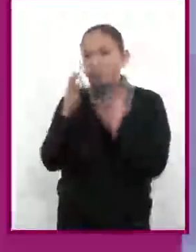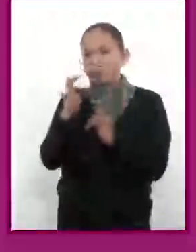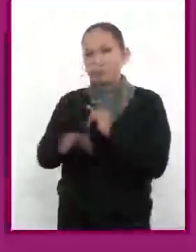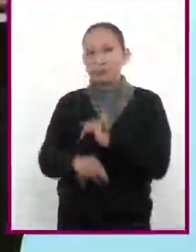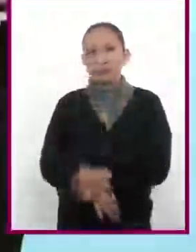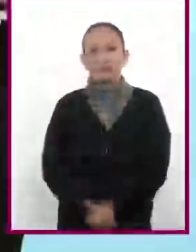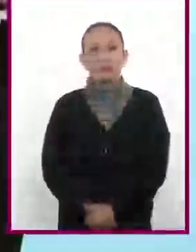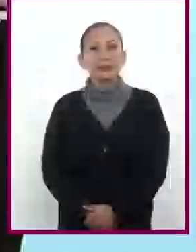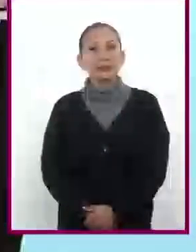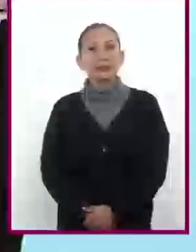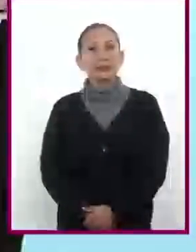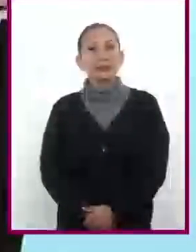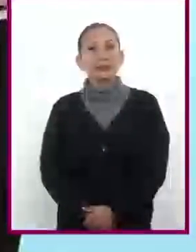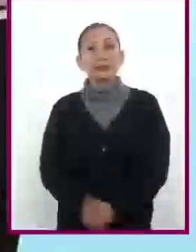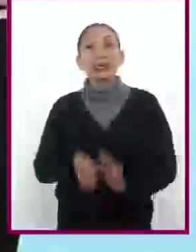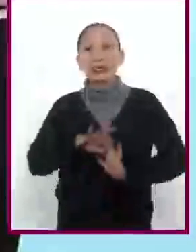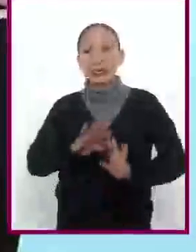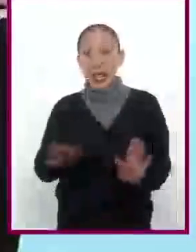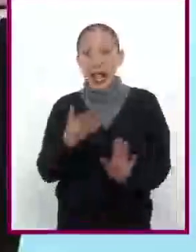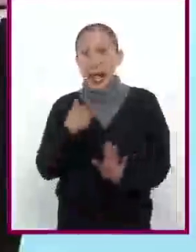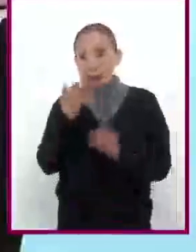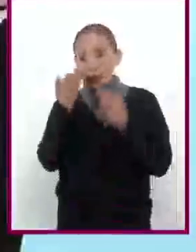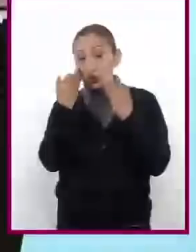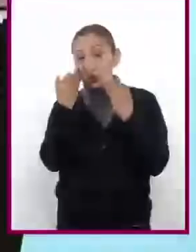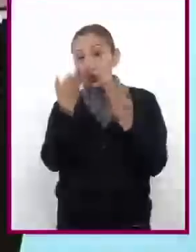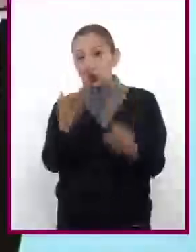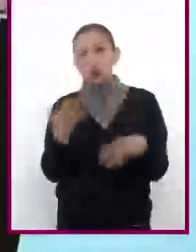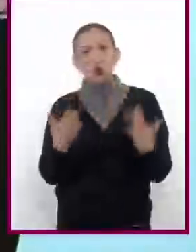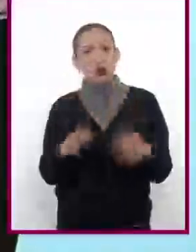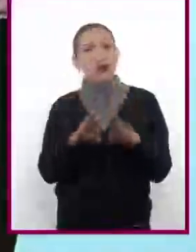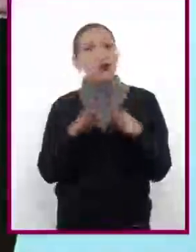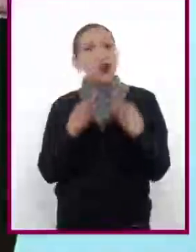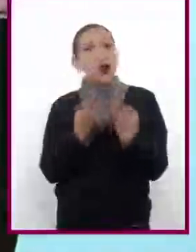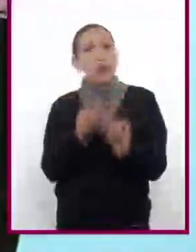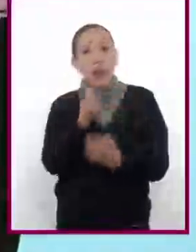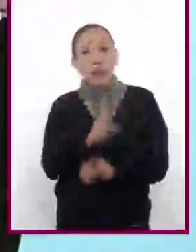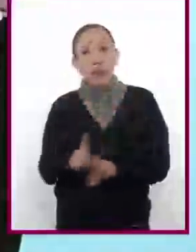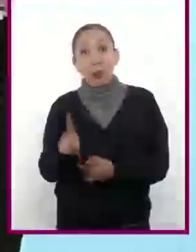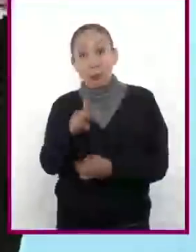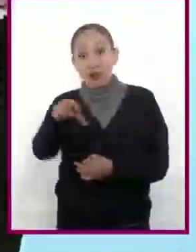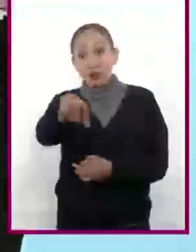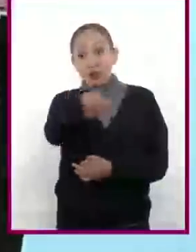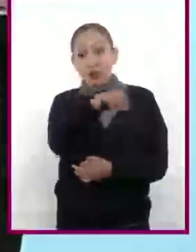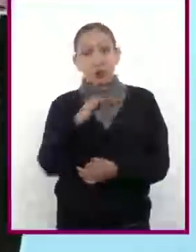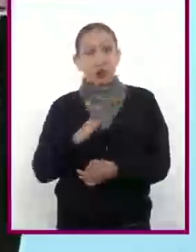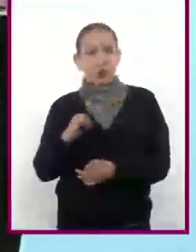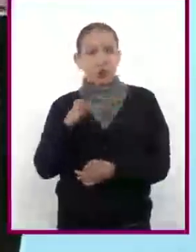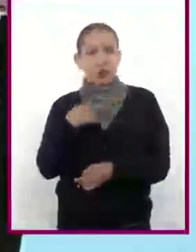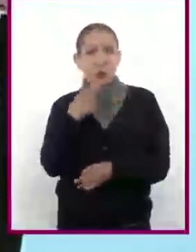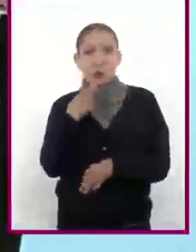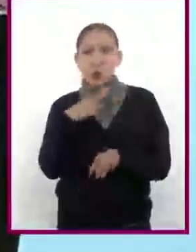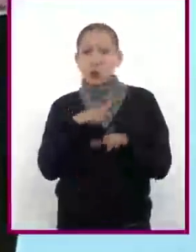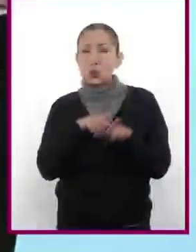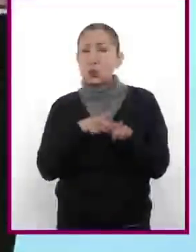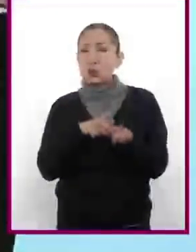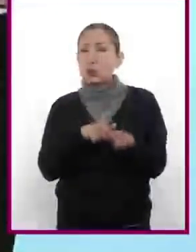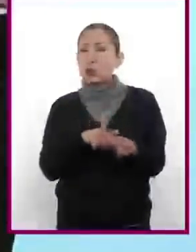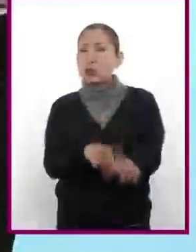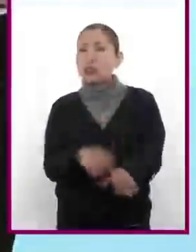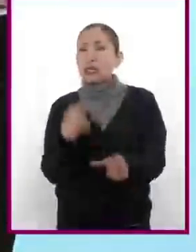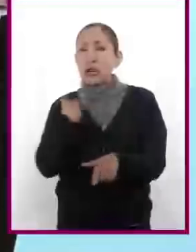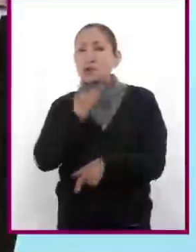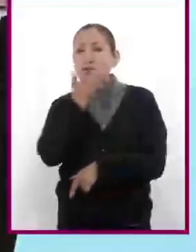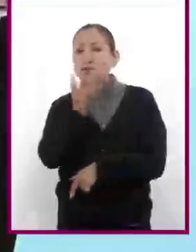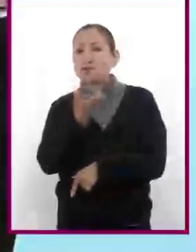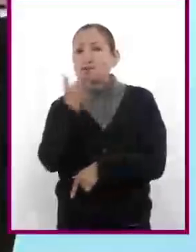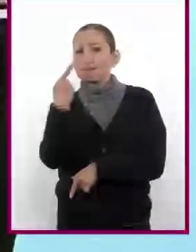final. Acabamos de ser testigos de la manera en que los pueblos originarios conservan sus tradiciones,